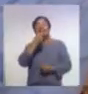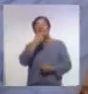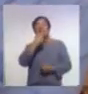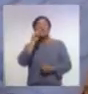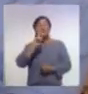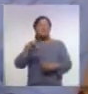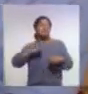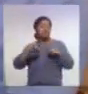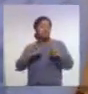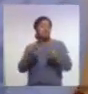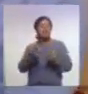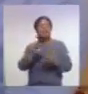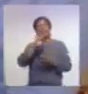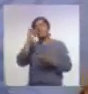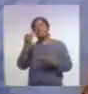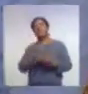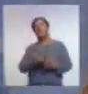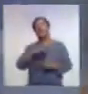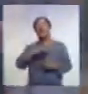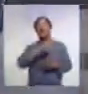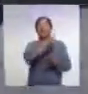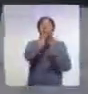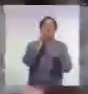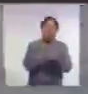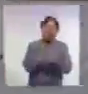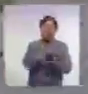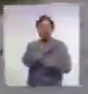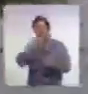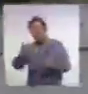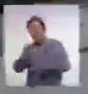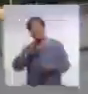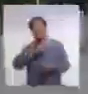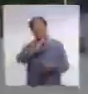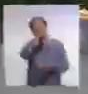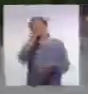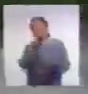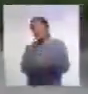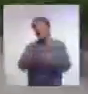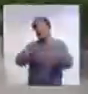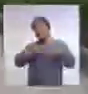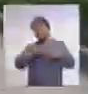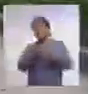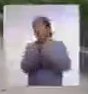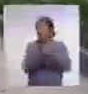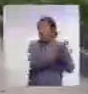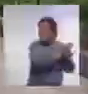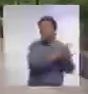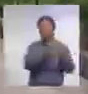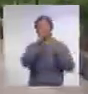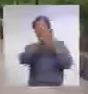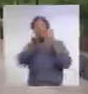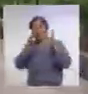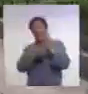ordenamientos vigentes. Tenemos la ley general, tenemos nuestra ley de adopciones y aparte nuestro reglamento de la ley de